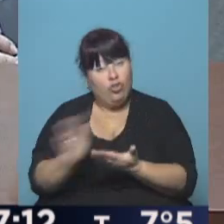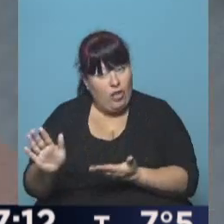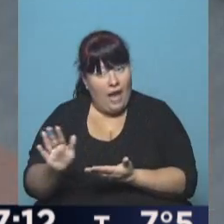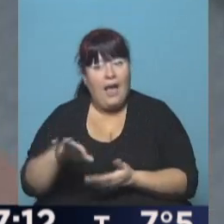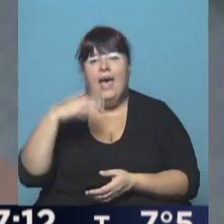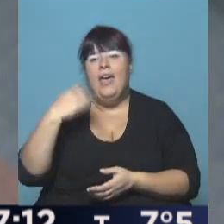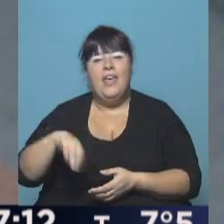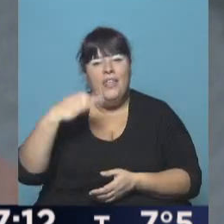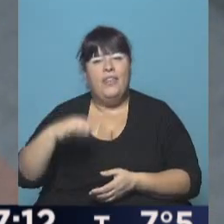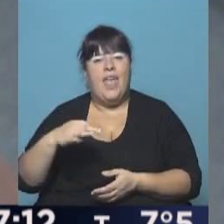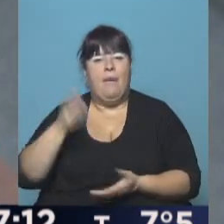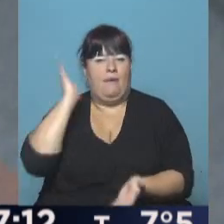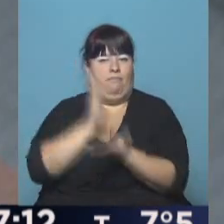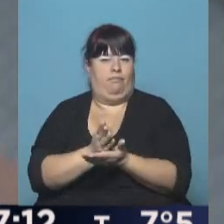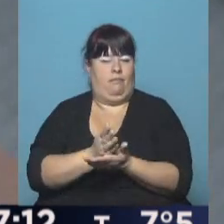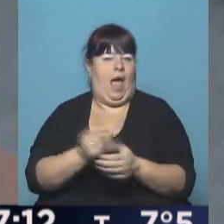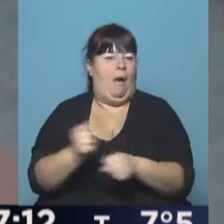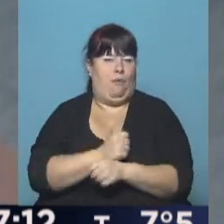debe haber una sentencia firme